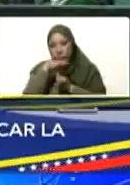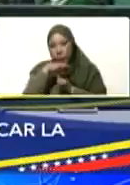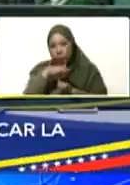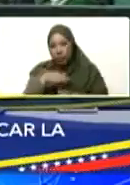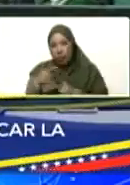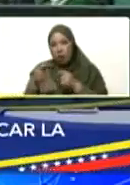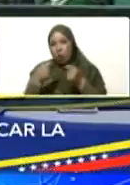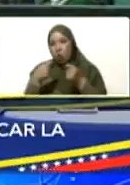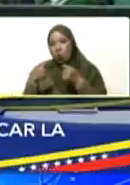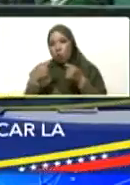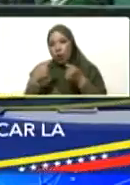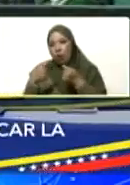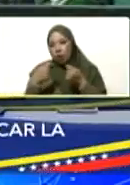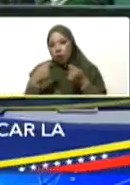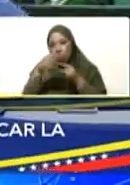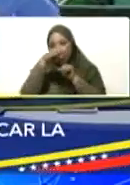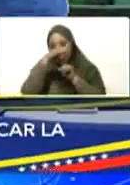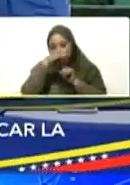la